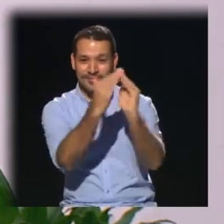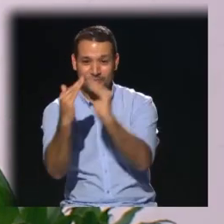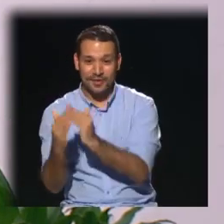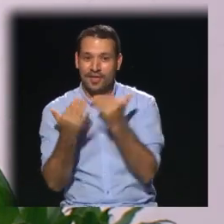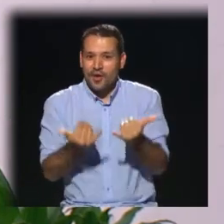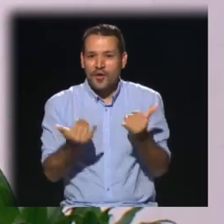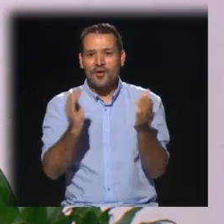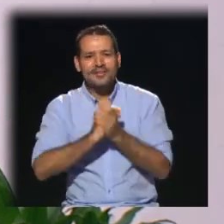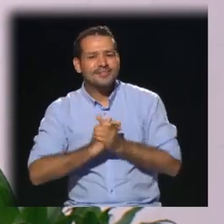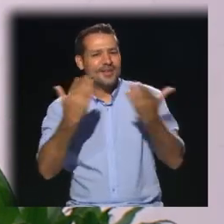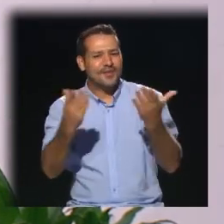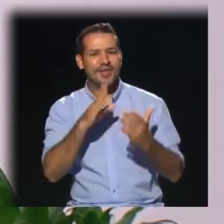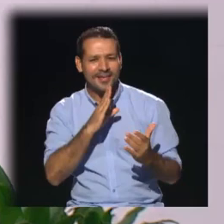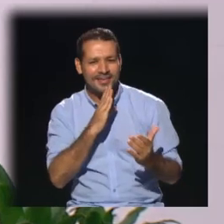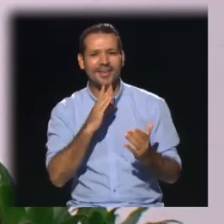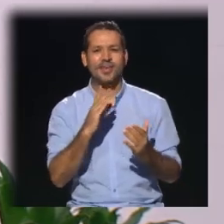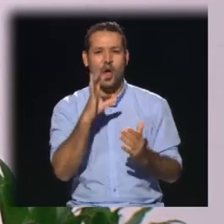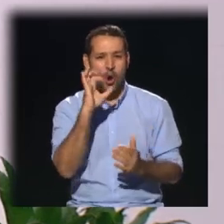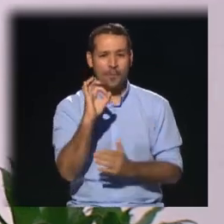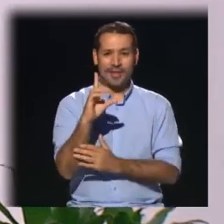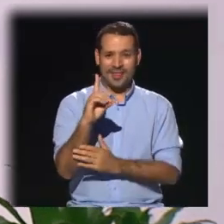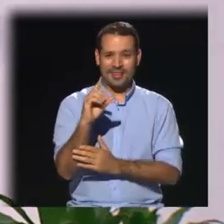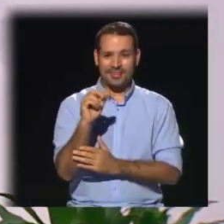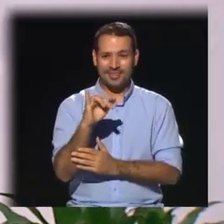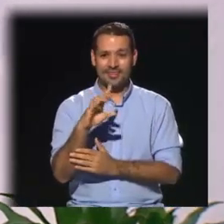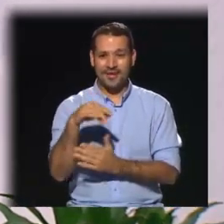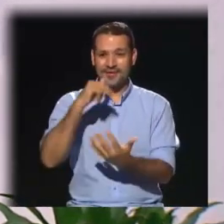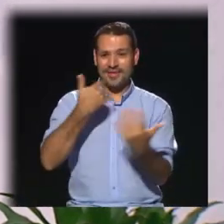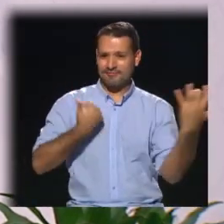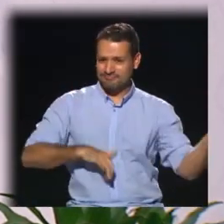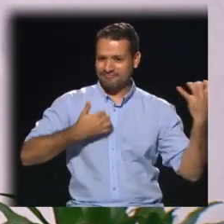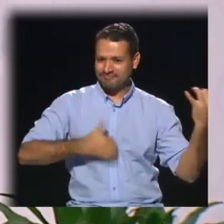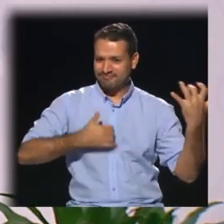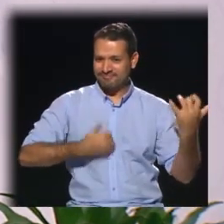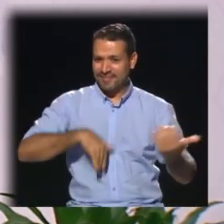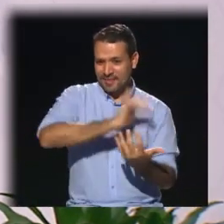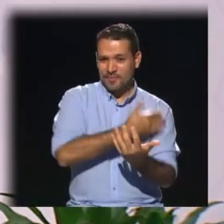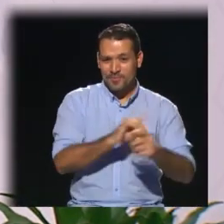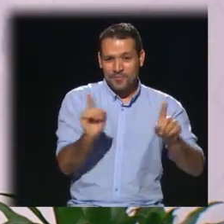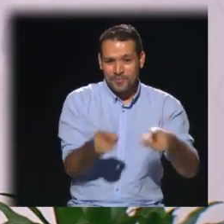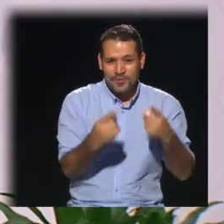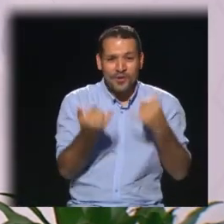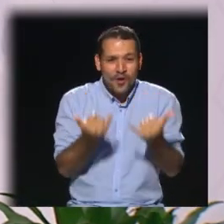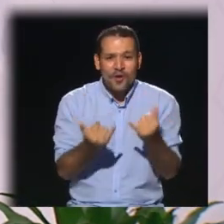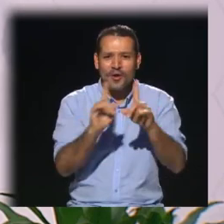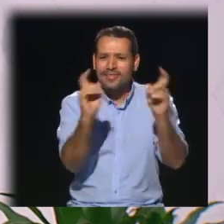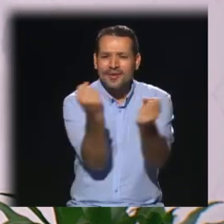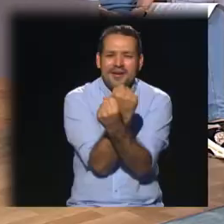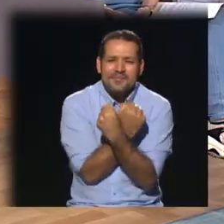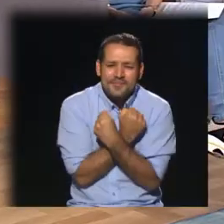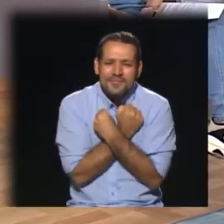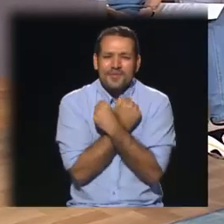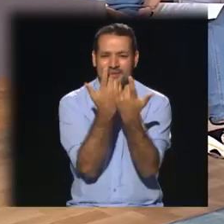supuesto, a David, el músico, y también que empecemos con una trova, con esas palabras tan bonitas que hoy vamos a tratar en el programa, y es amor y